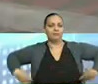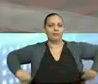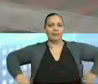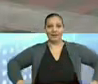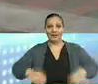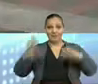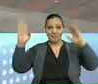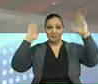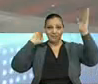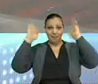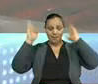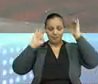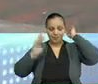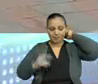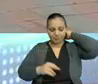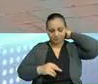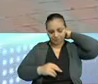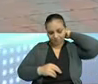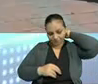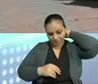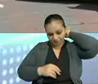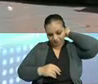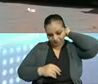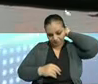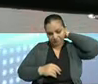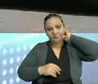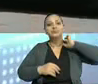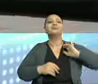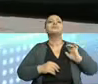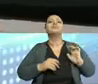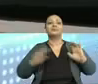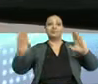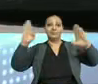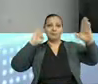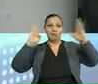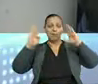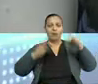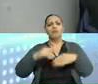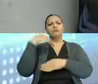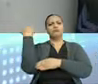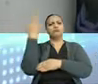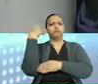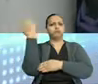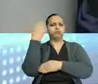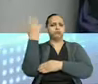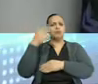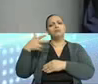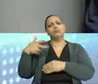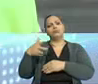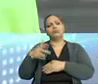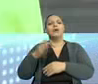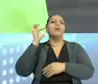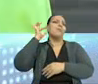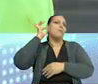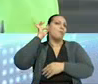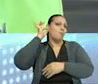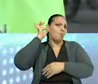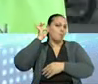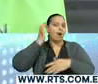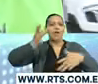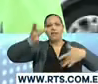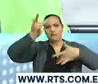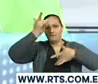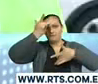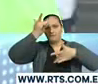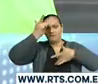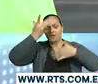Ríos y no permitieron el ingreso a la ambulancia. Los habitantes... O sea, una paciente... ¿verdad? Mal de su salud, en una